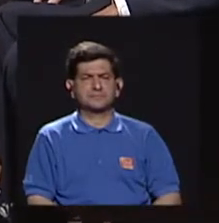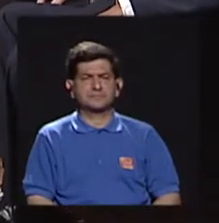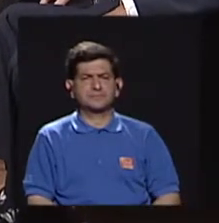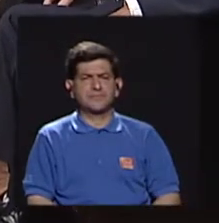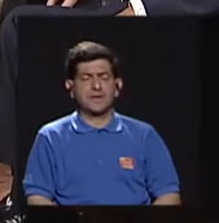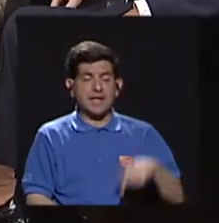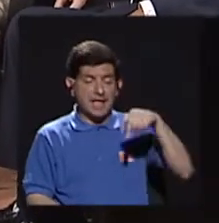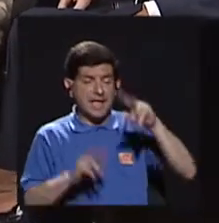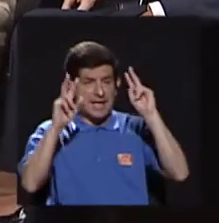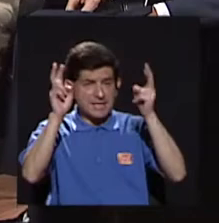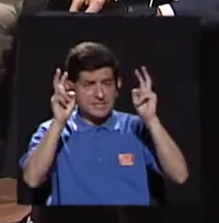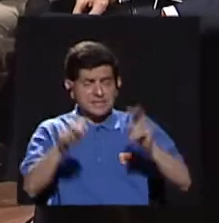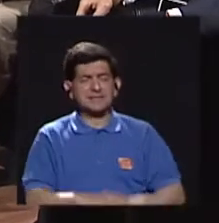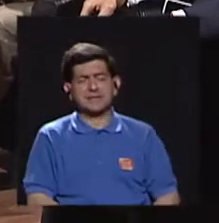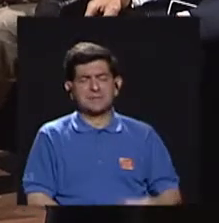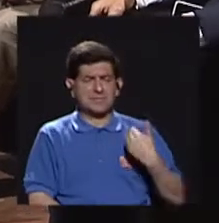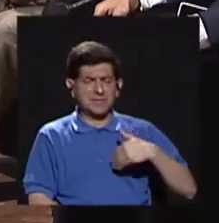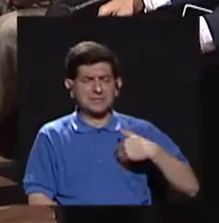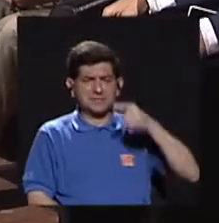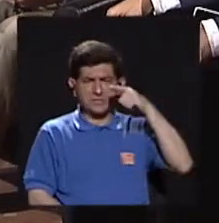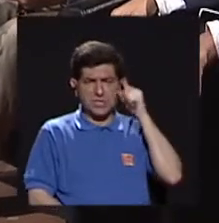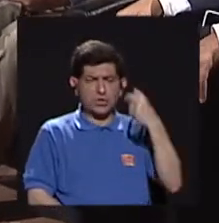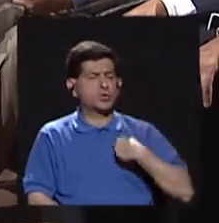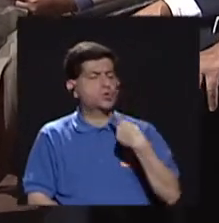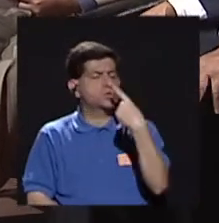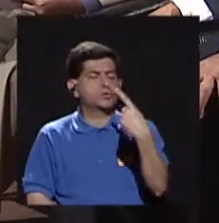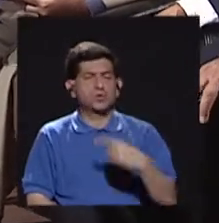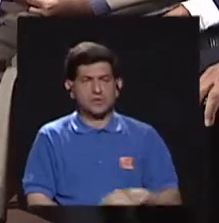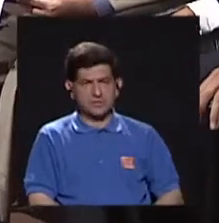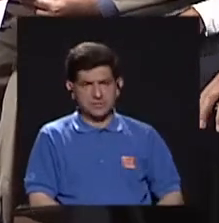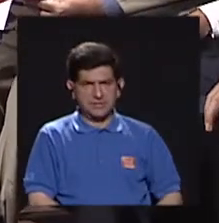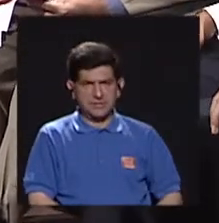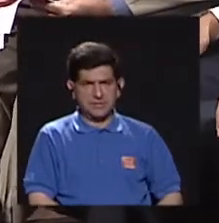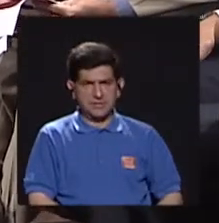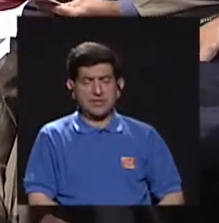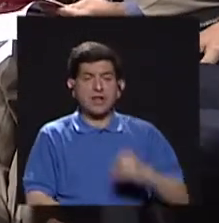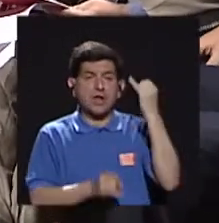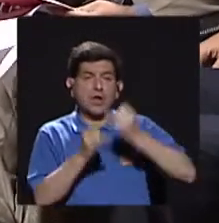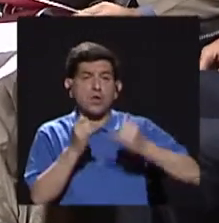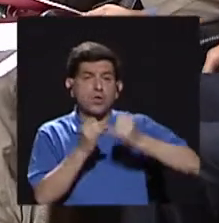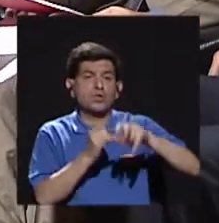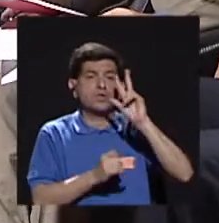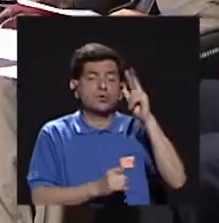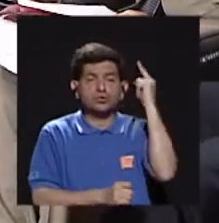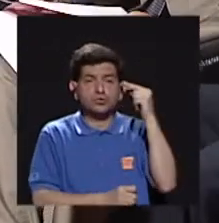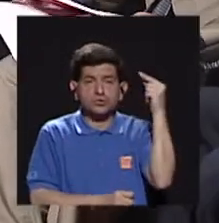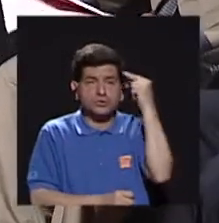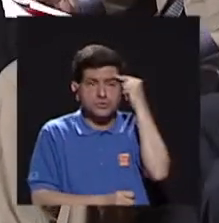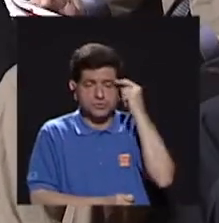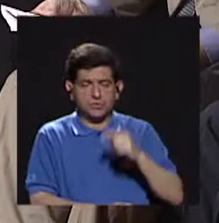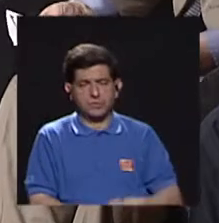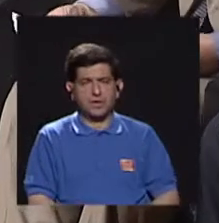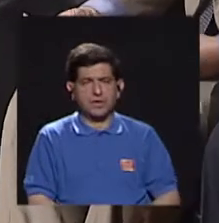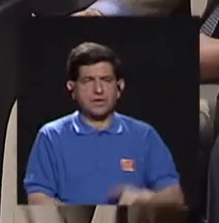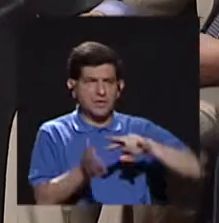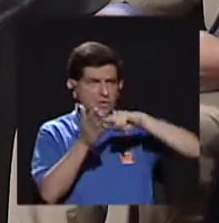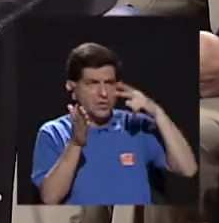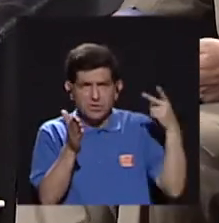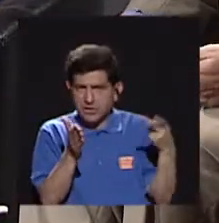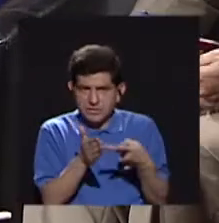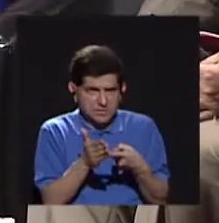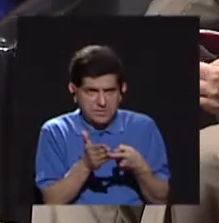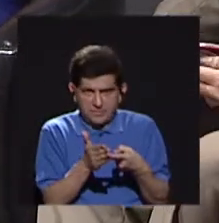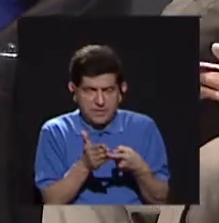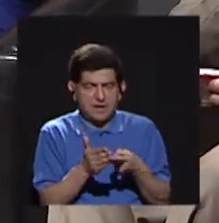en este tema yo he dicho que las últimas tres administraciones han significado